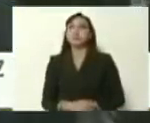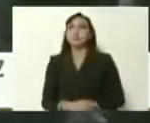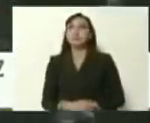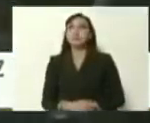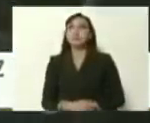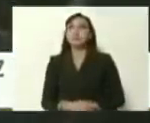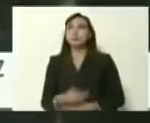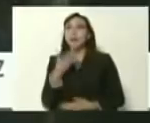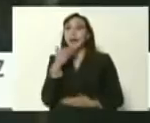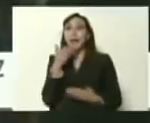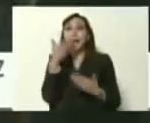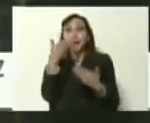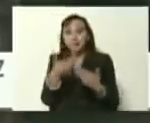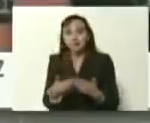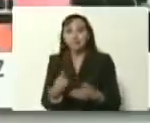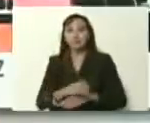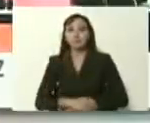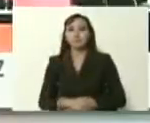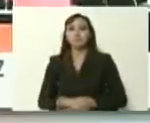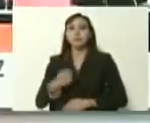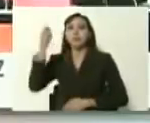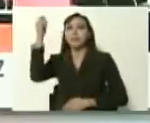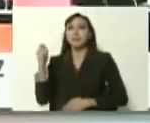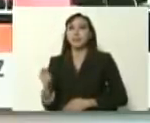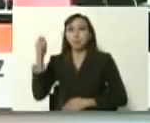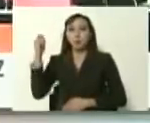Muchas gracias, diputado